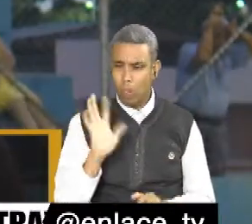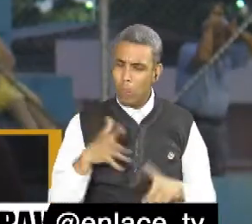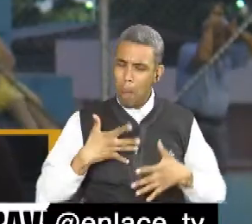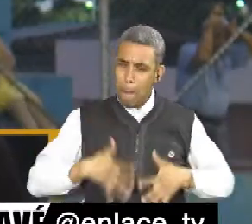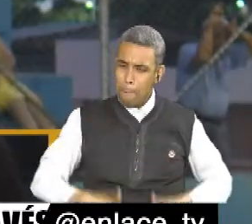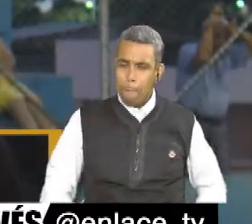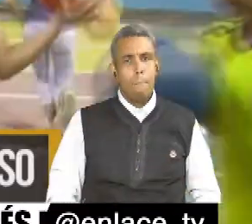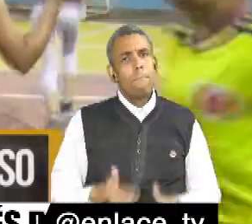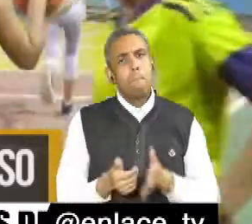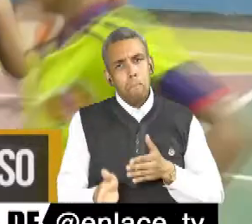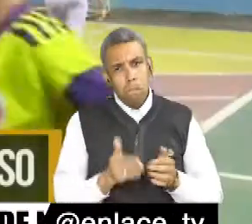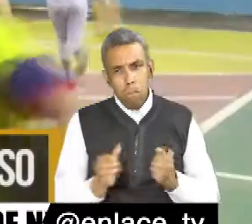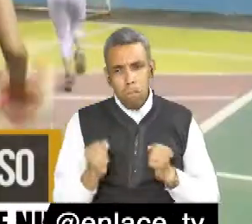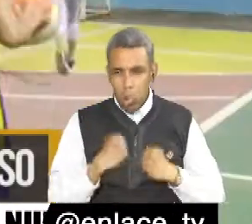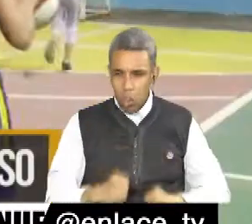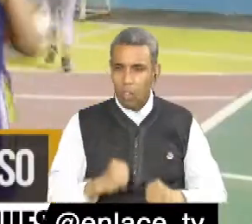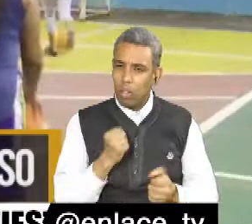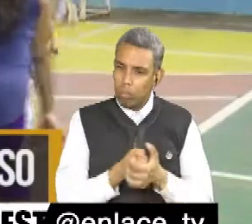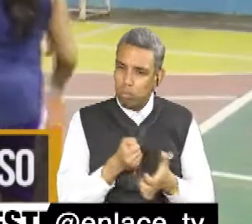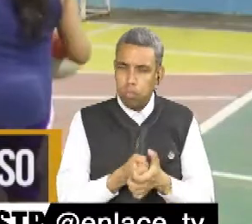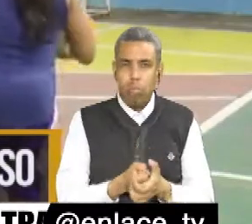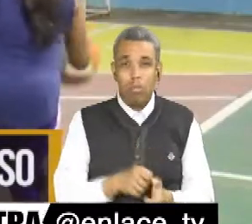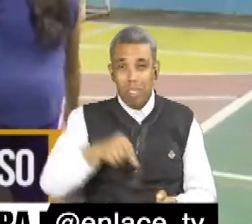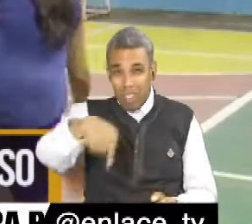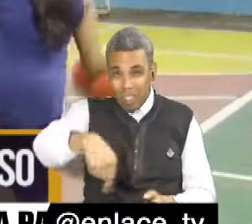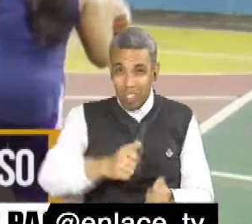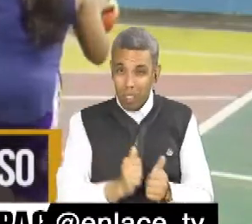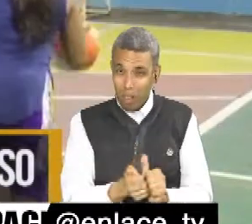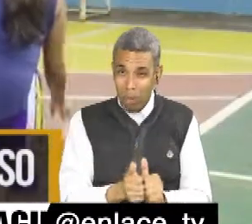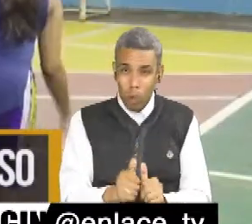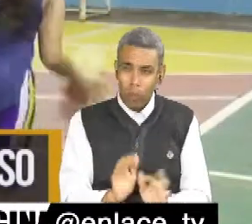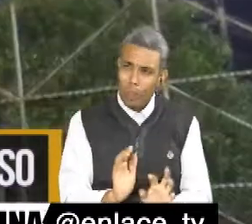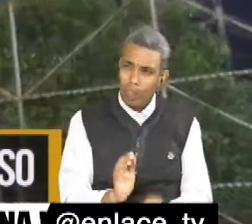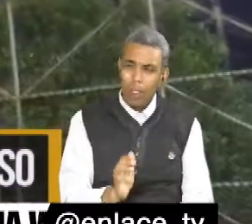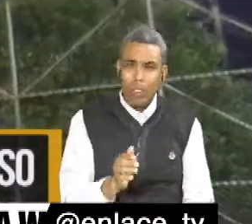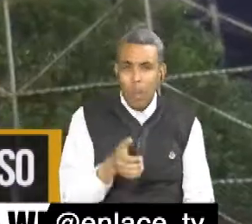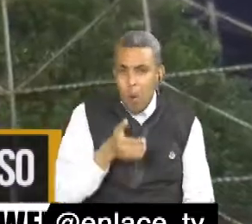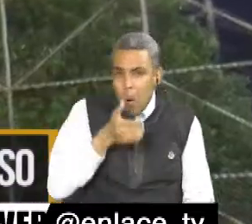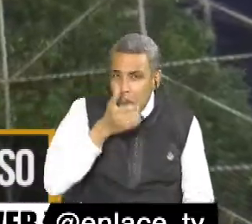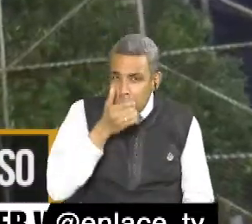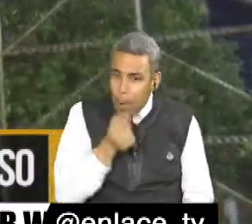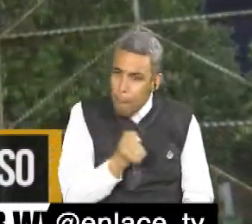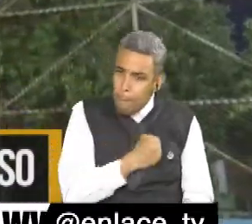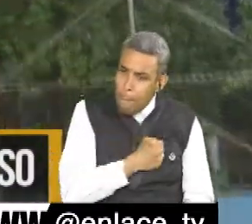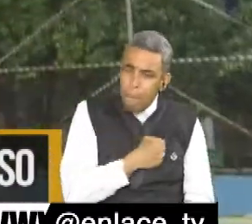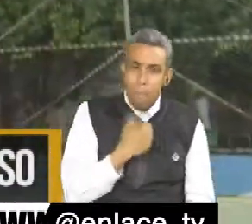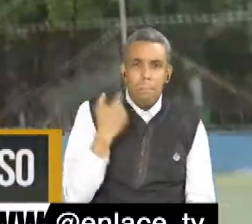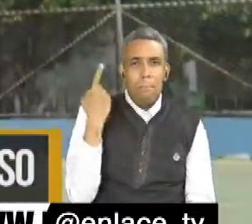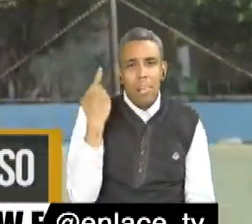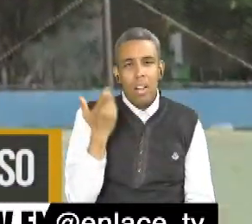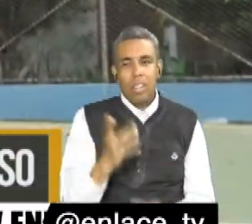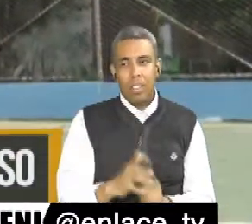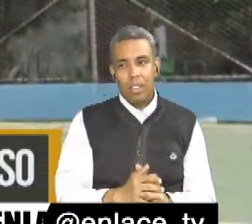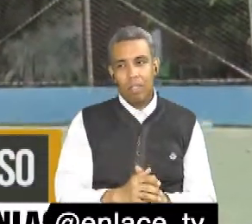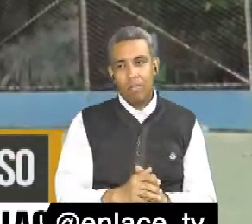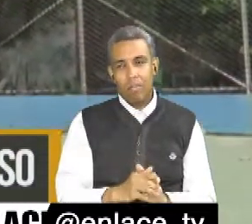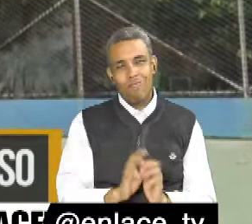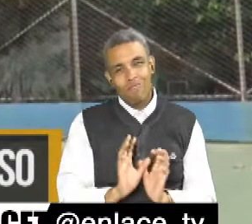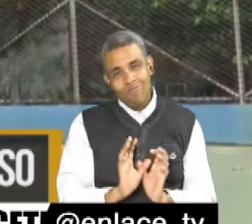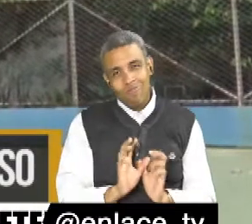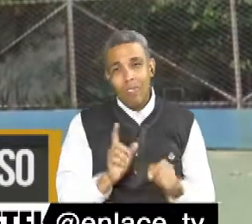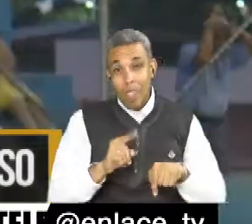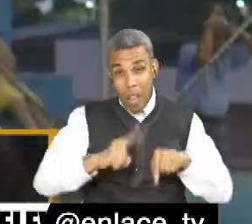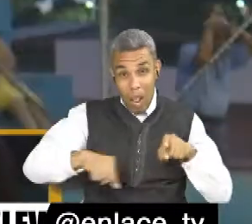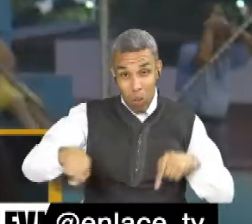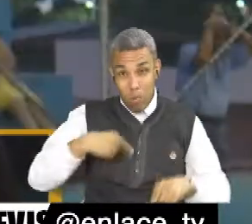se ve el deporte se ve en otros sectores, por los mismos padres que a veces no tienen la capacidad de pago. Entonces